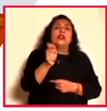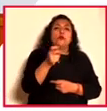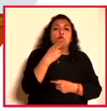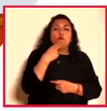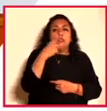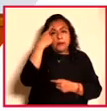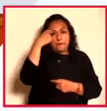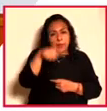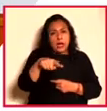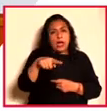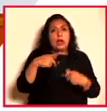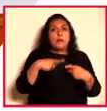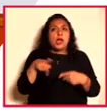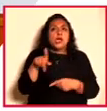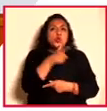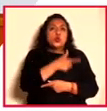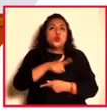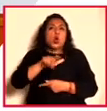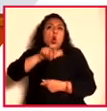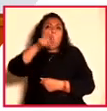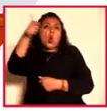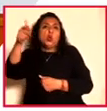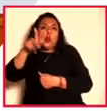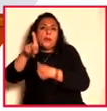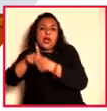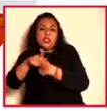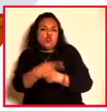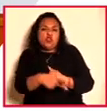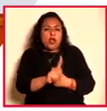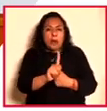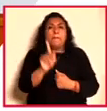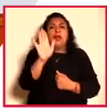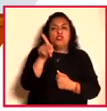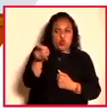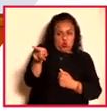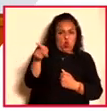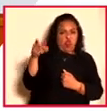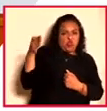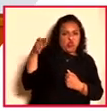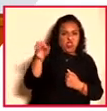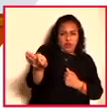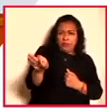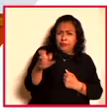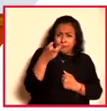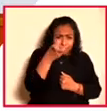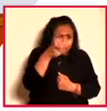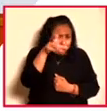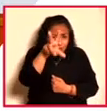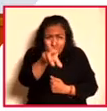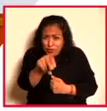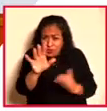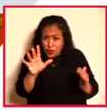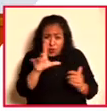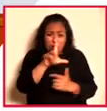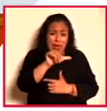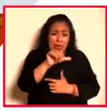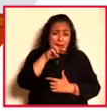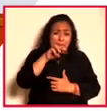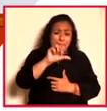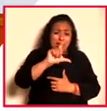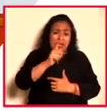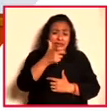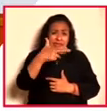lo nacional. No, eres un malinchista, eres un traidor. Y no era tal. La Malinche, al igual que